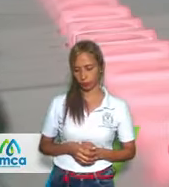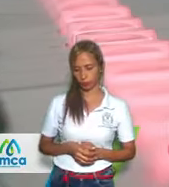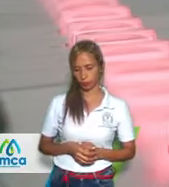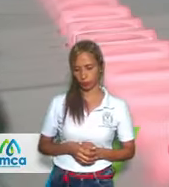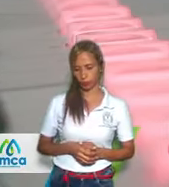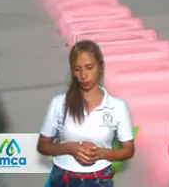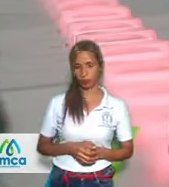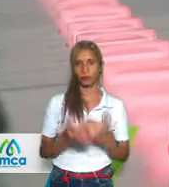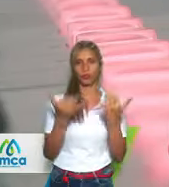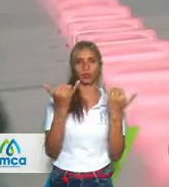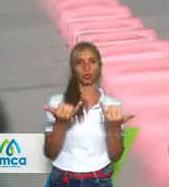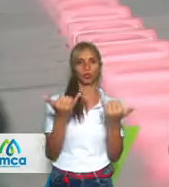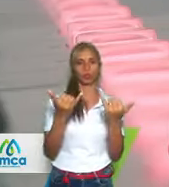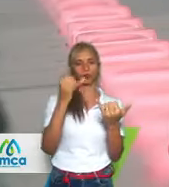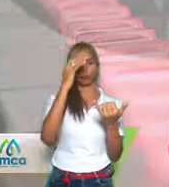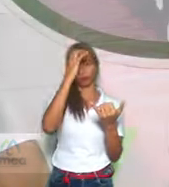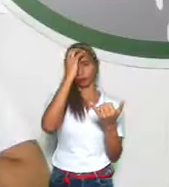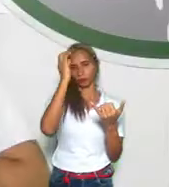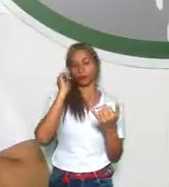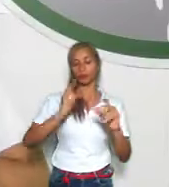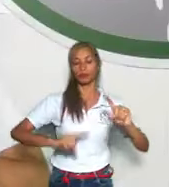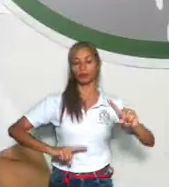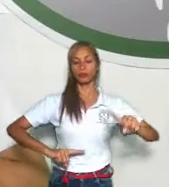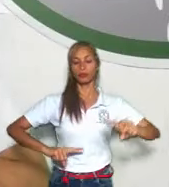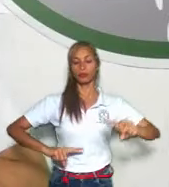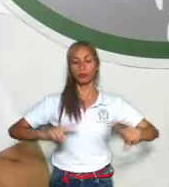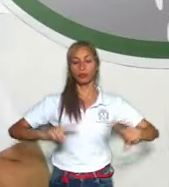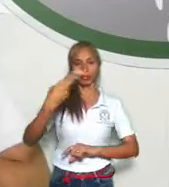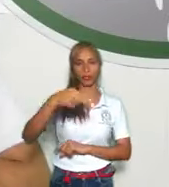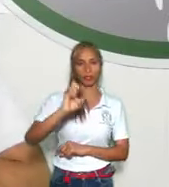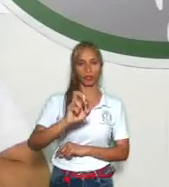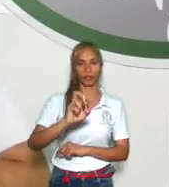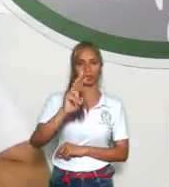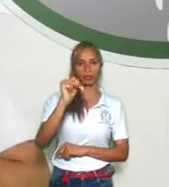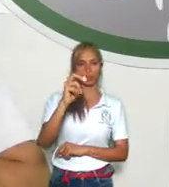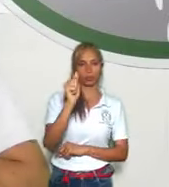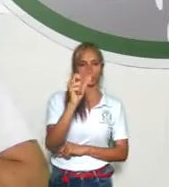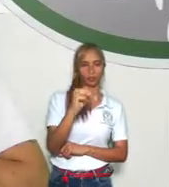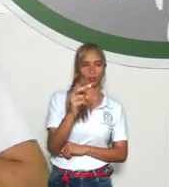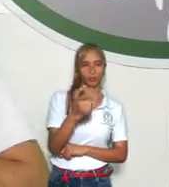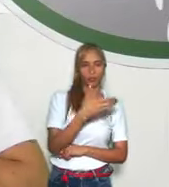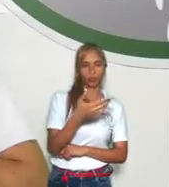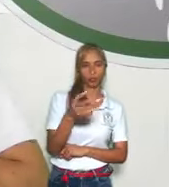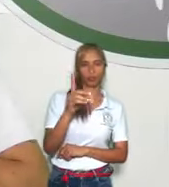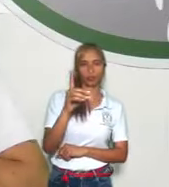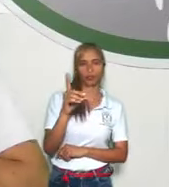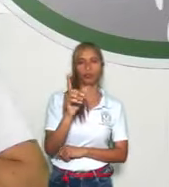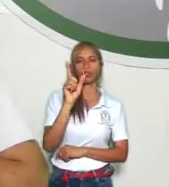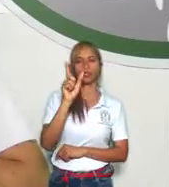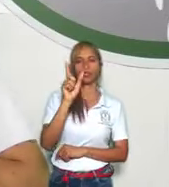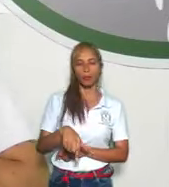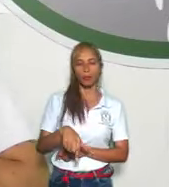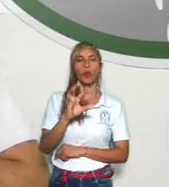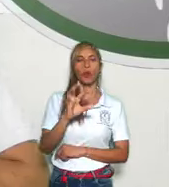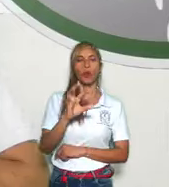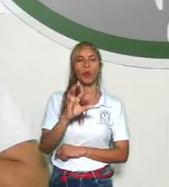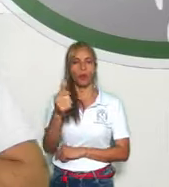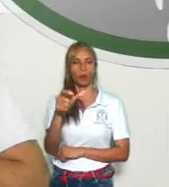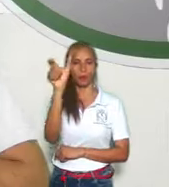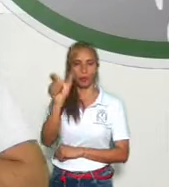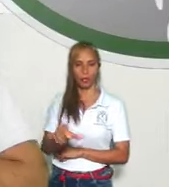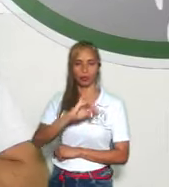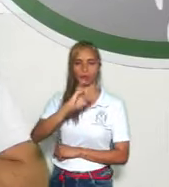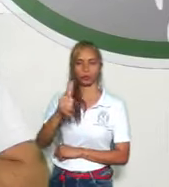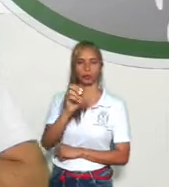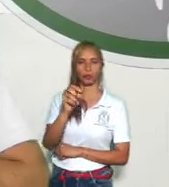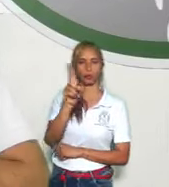Y ahí está nuestro gerente Hernán Darío Gutiérrez y también escuchemos a José Joaquín Caicedo Mora, que es el secretario de